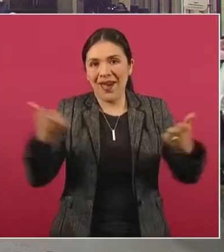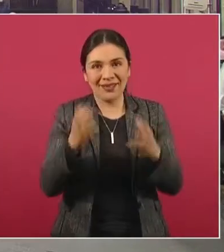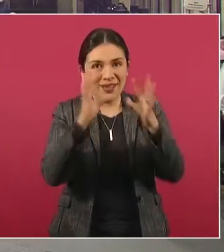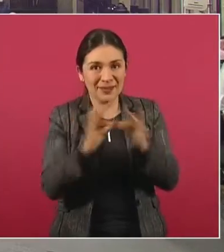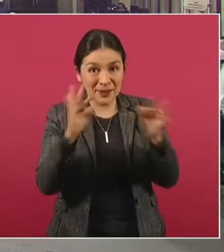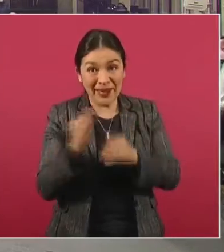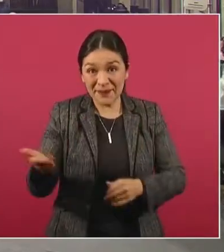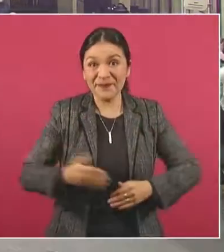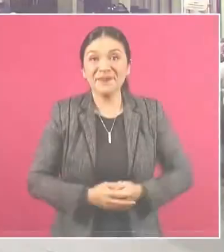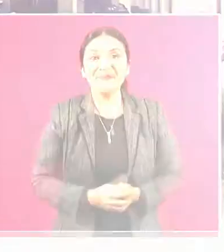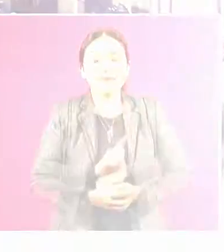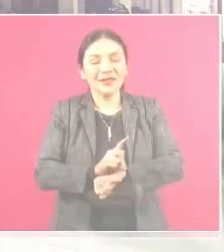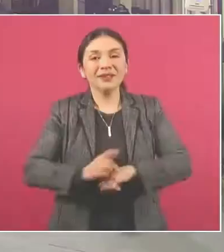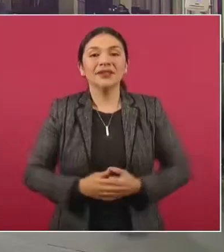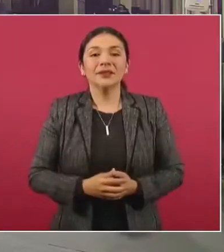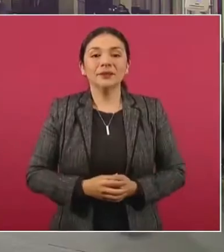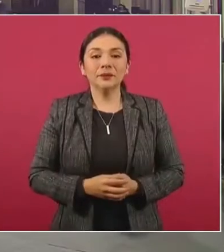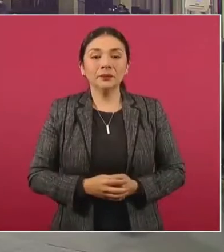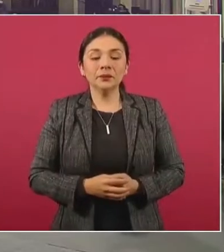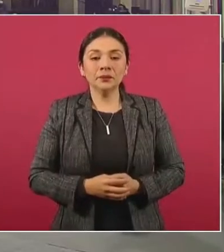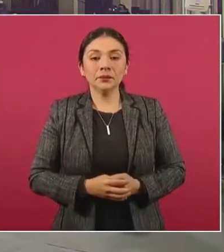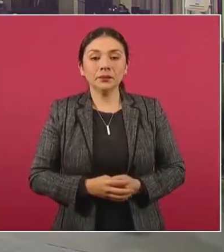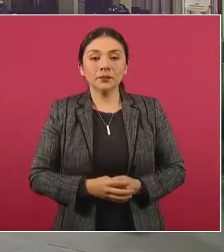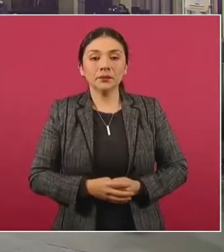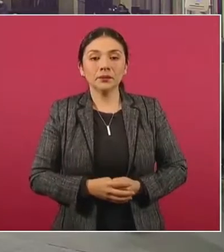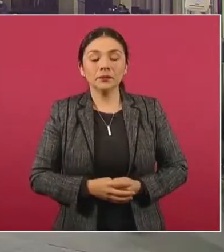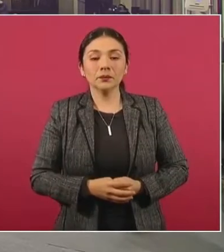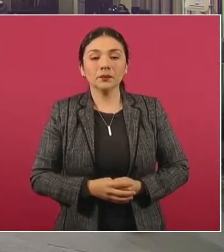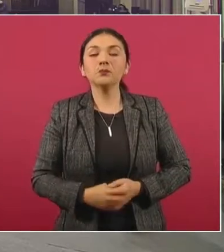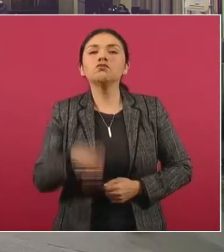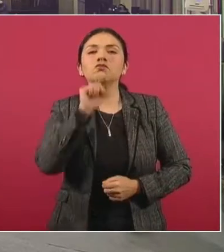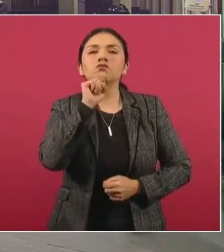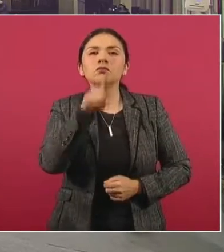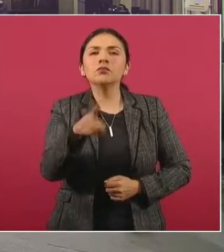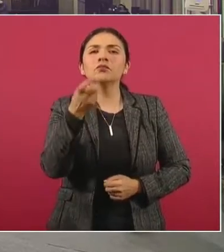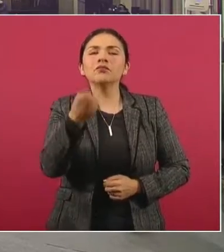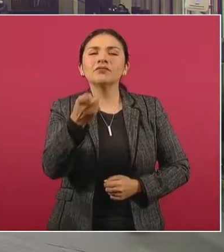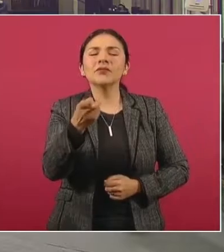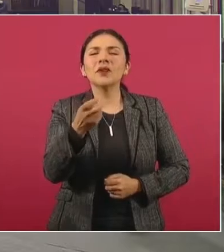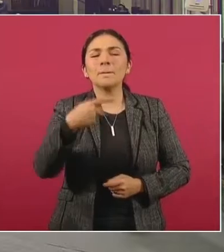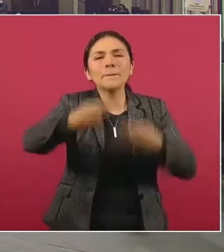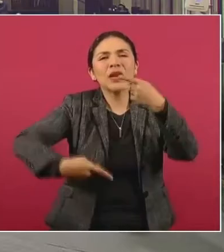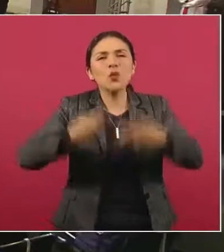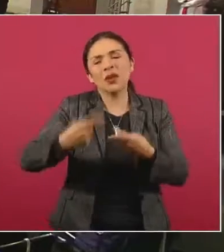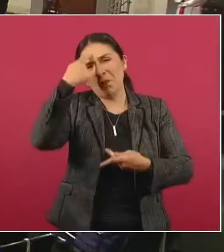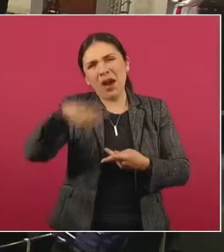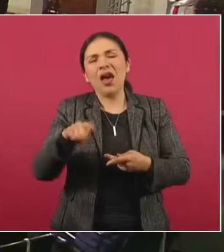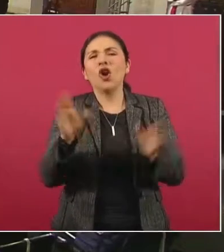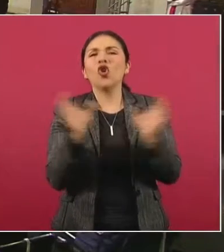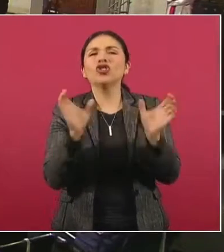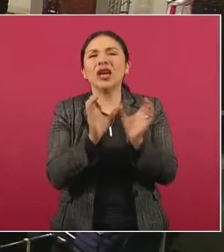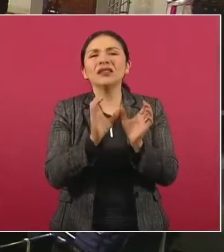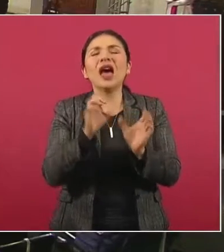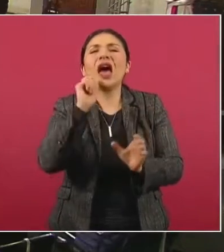explicaras, por favor. Con relación a la pregunta sobre la constancia de situación fiscal, lo primero